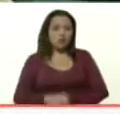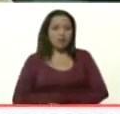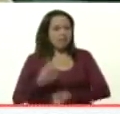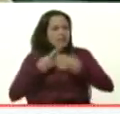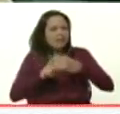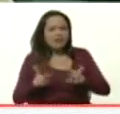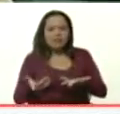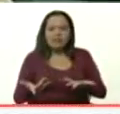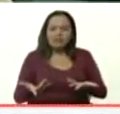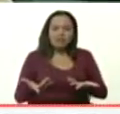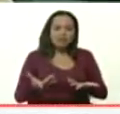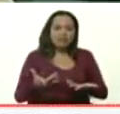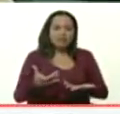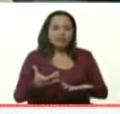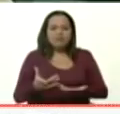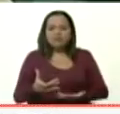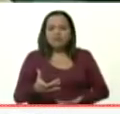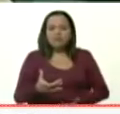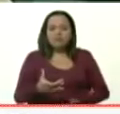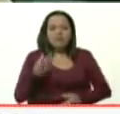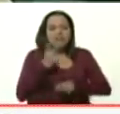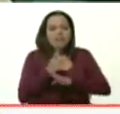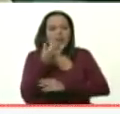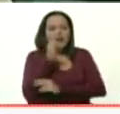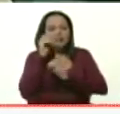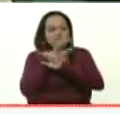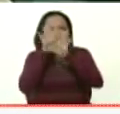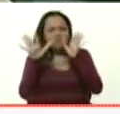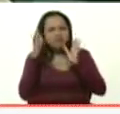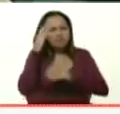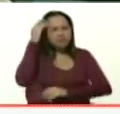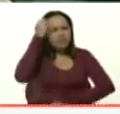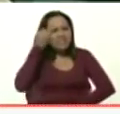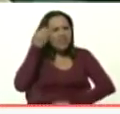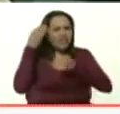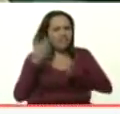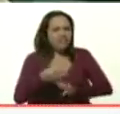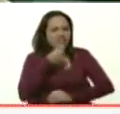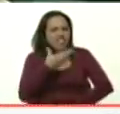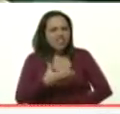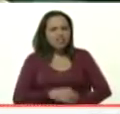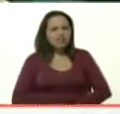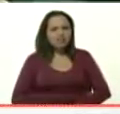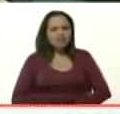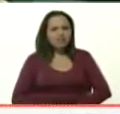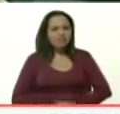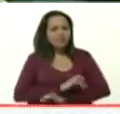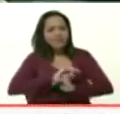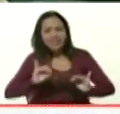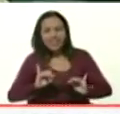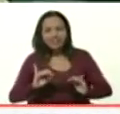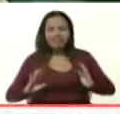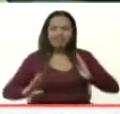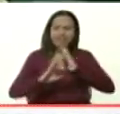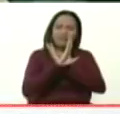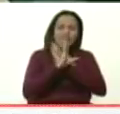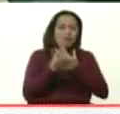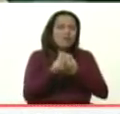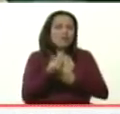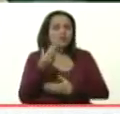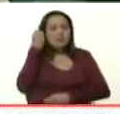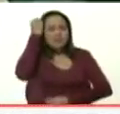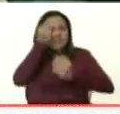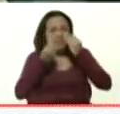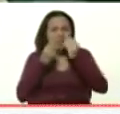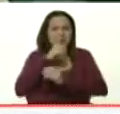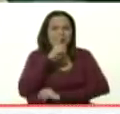Insensatez. Vamos a ser decentes. Iván Duque, basta de tanta insensatez.